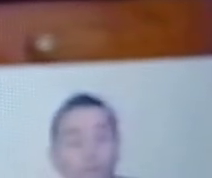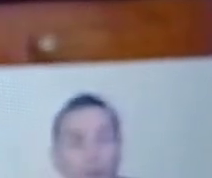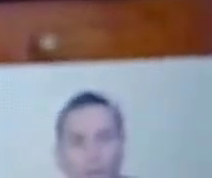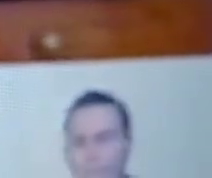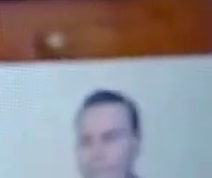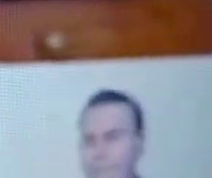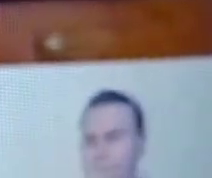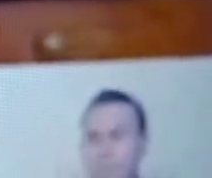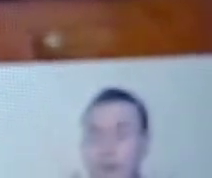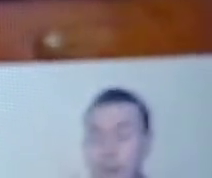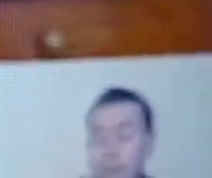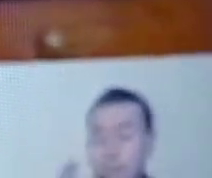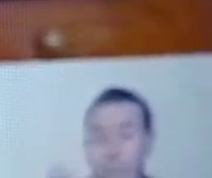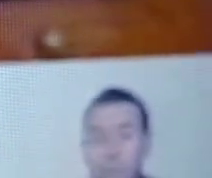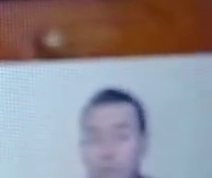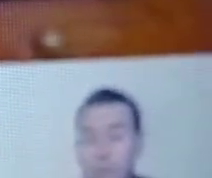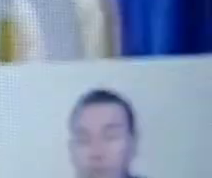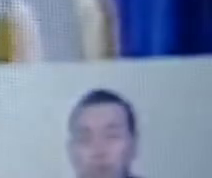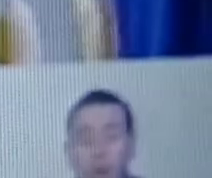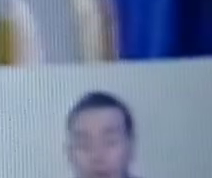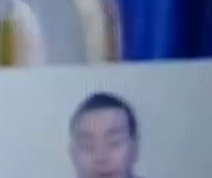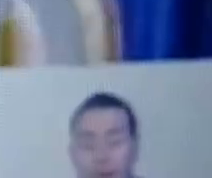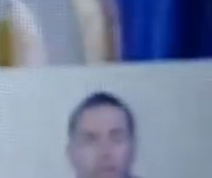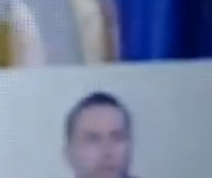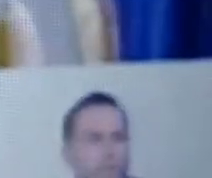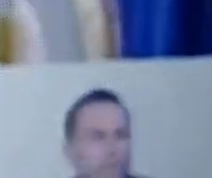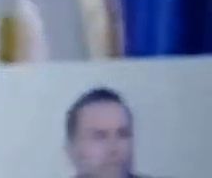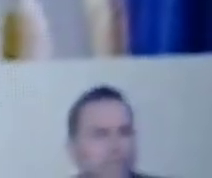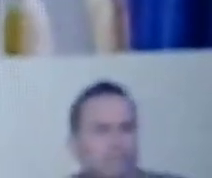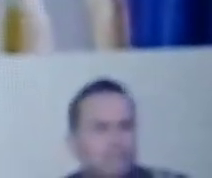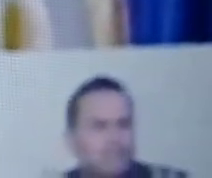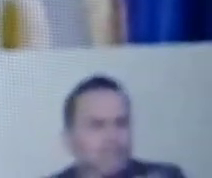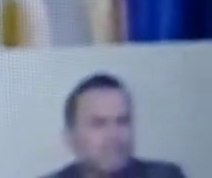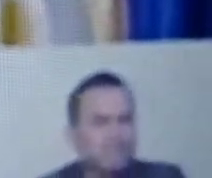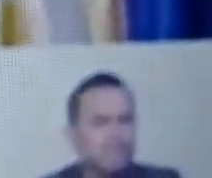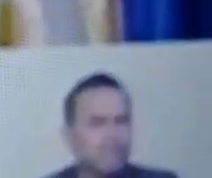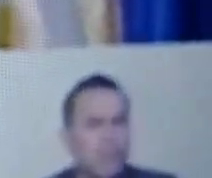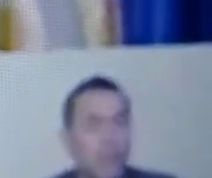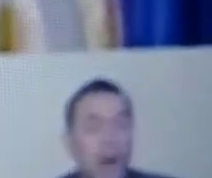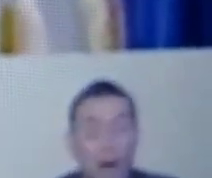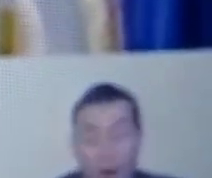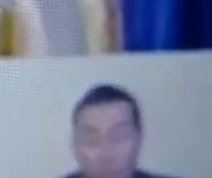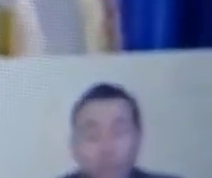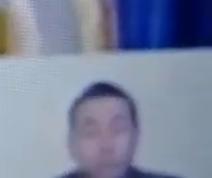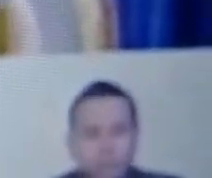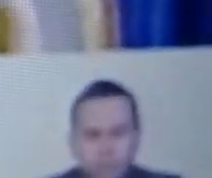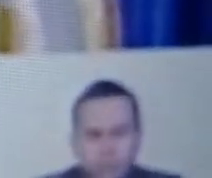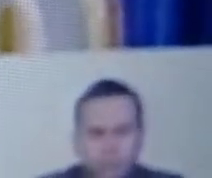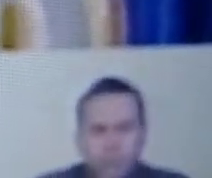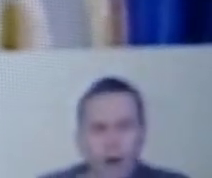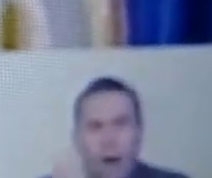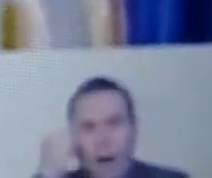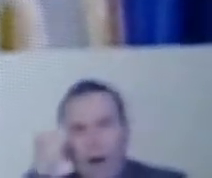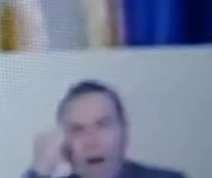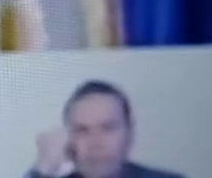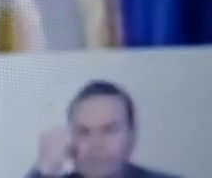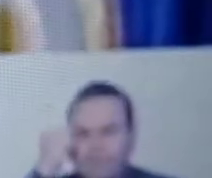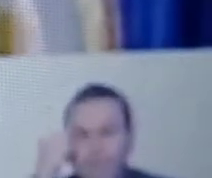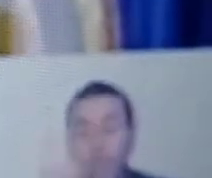del mundo y empujar su desarrollo económico y social. Se generó un nuevo impulso, un nuevo momento en donde hubo optimismo por el futuro, en